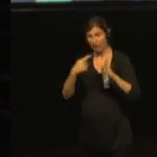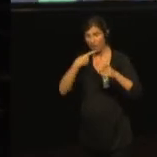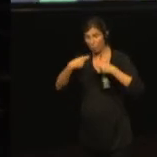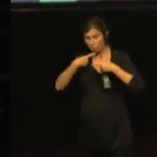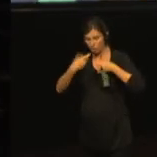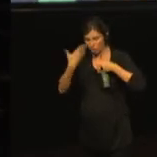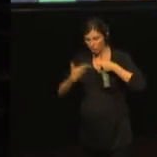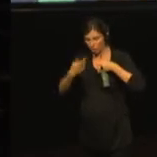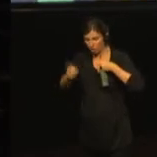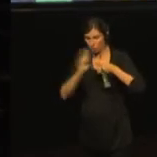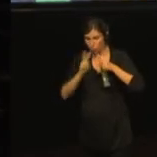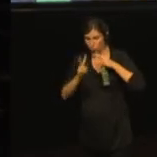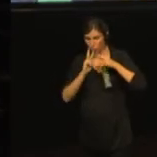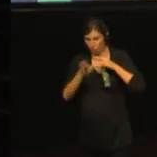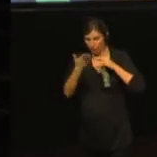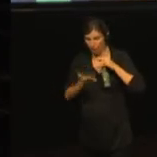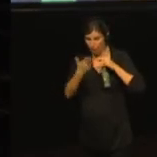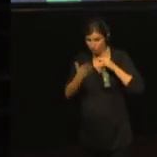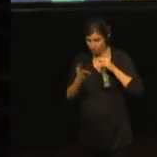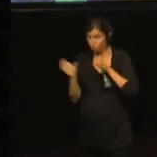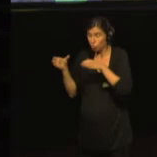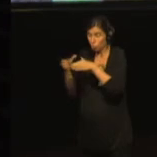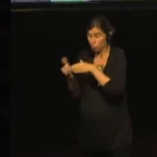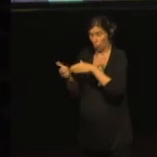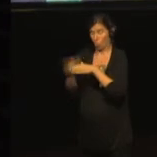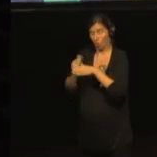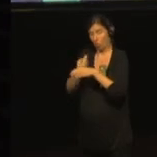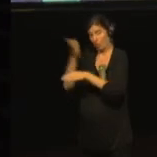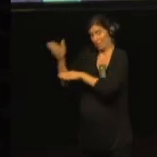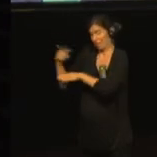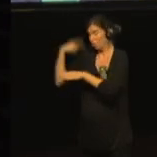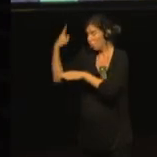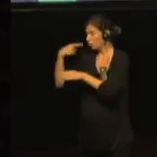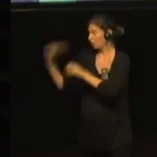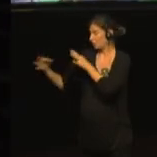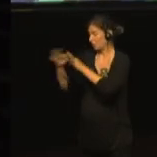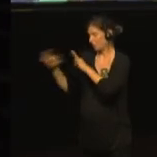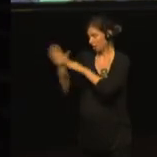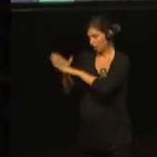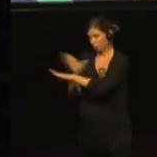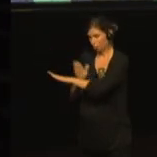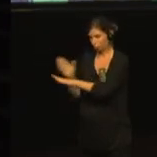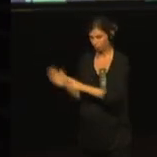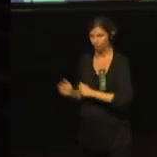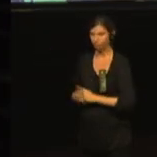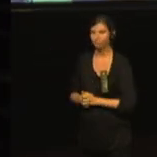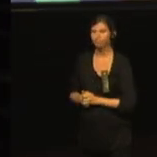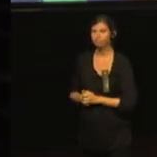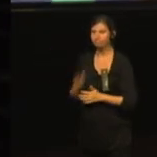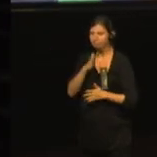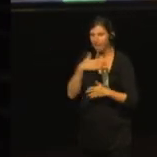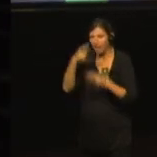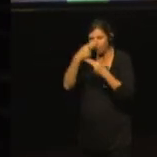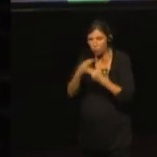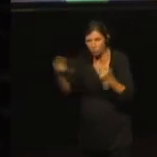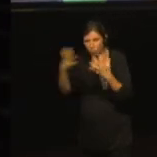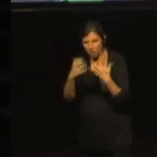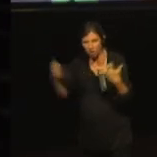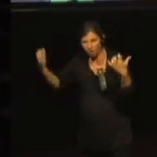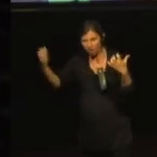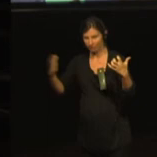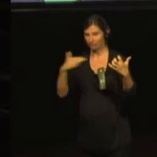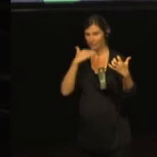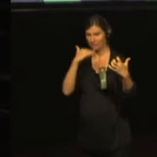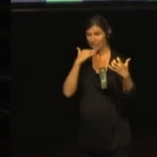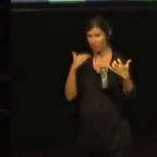fue a Londres para prepararlo todo. Queríamos que el público supiera por qué esta recopilación de datos era